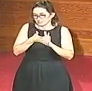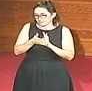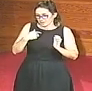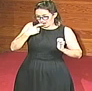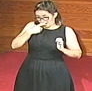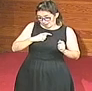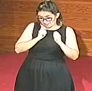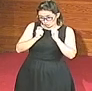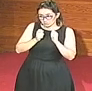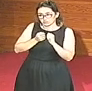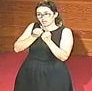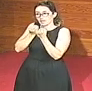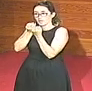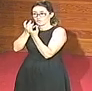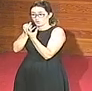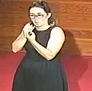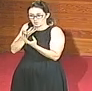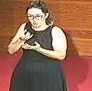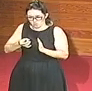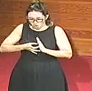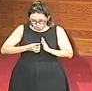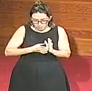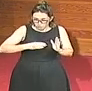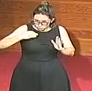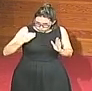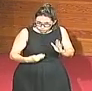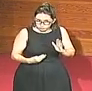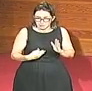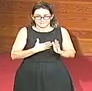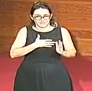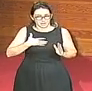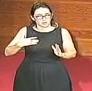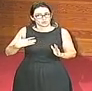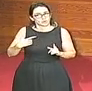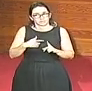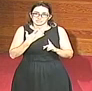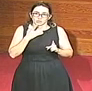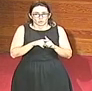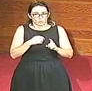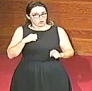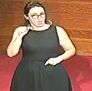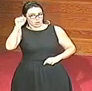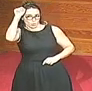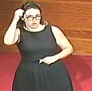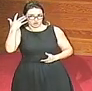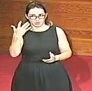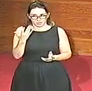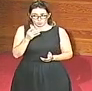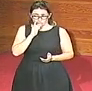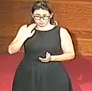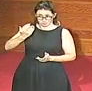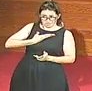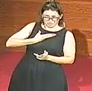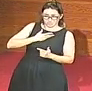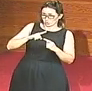una información que sea fidedigna, de calidad y que además las consecuencias que eso luego puede tener para sí mismo, ¿no? Y pues eso,